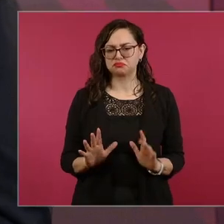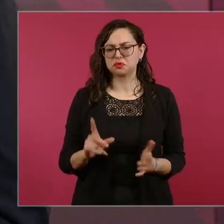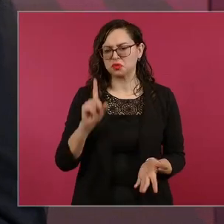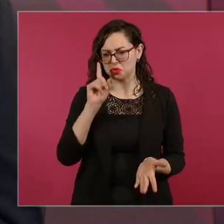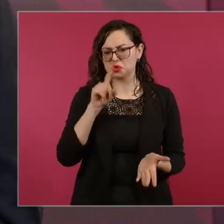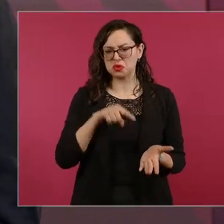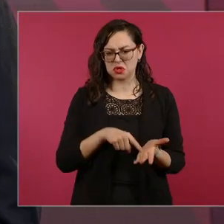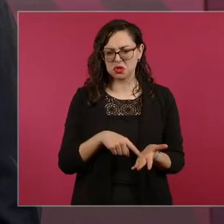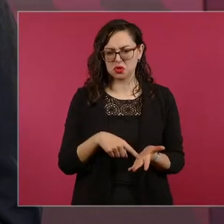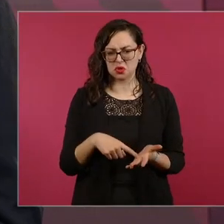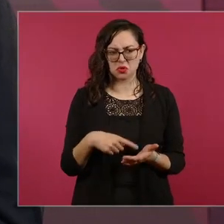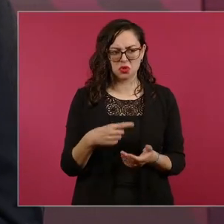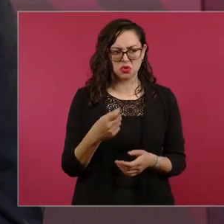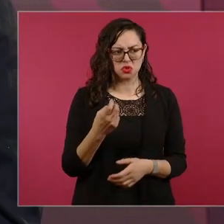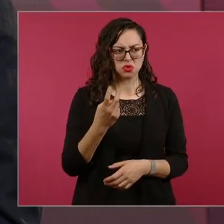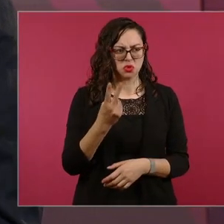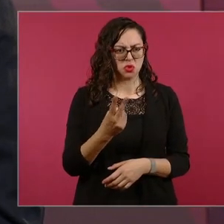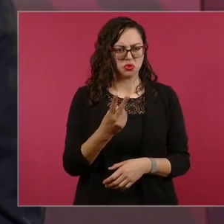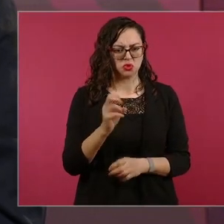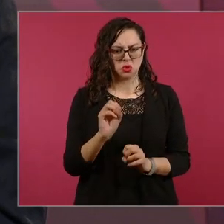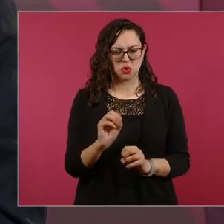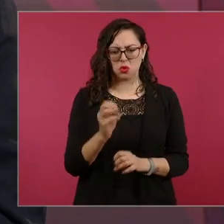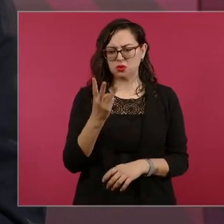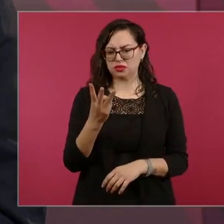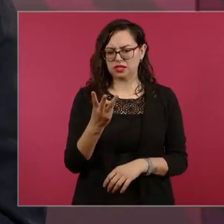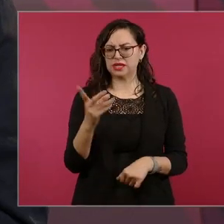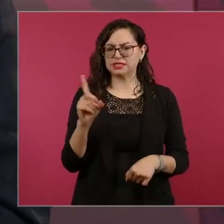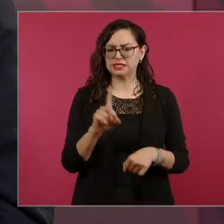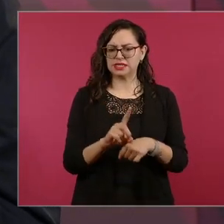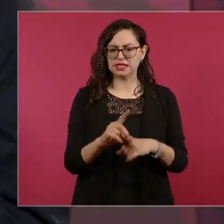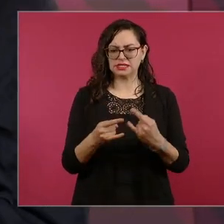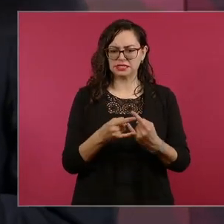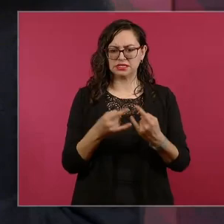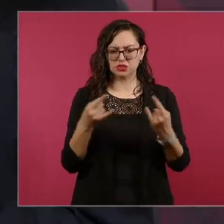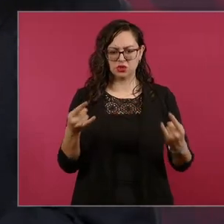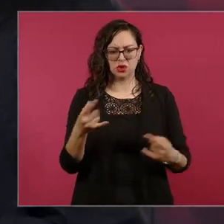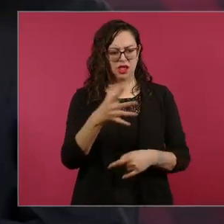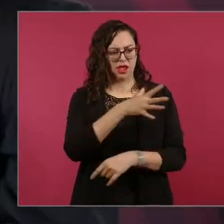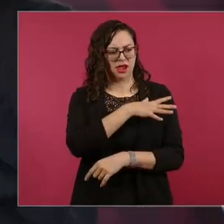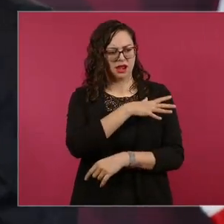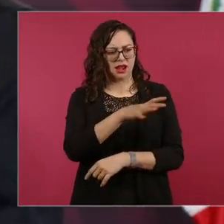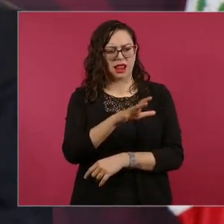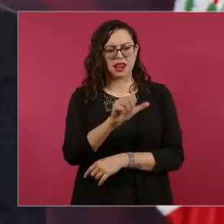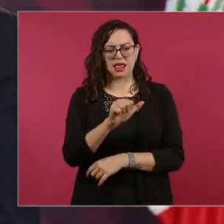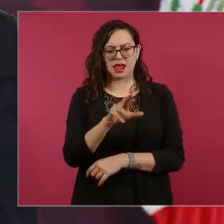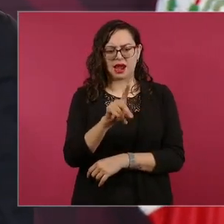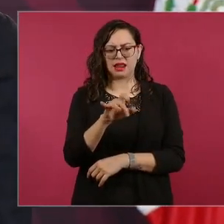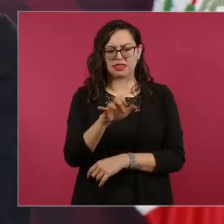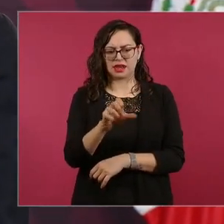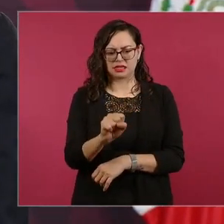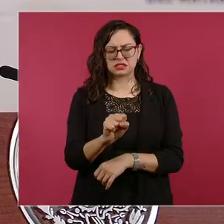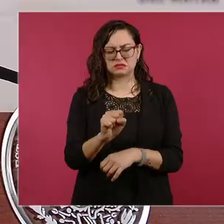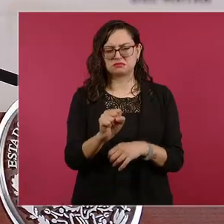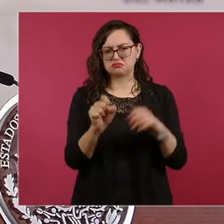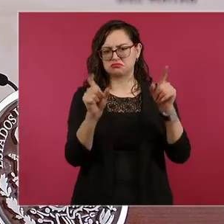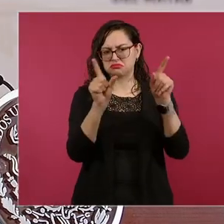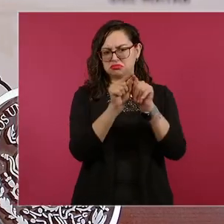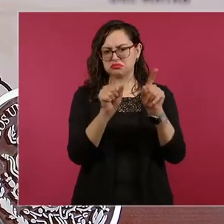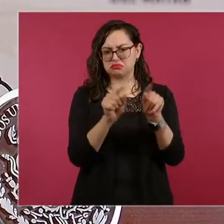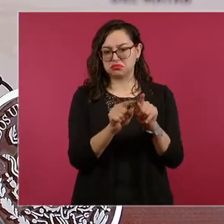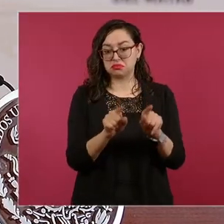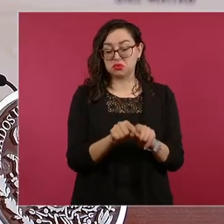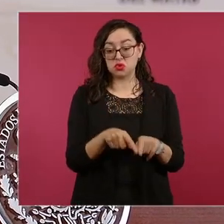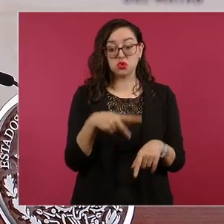exponemos sobre su importante, interesante